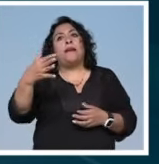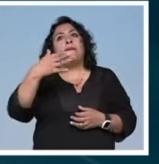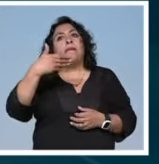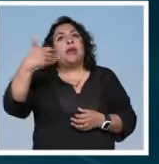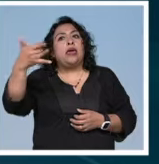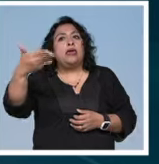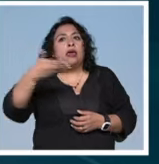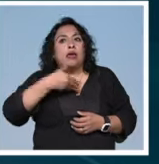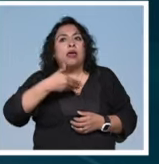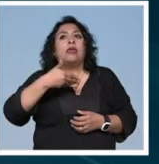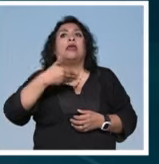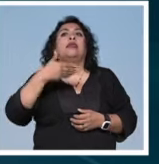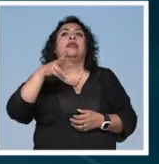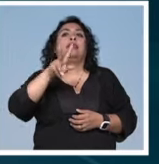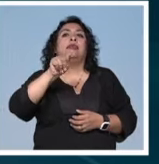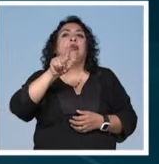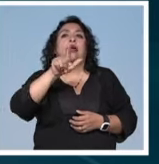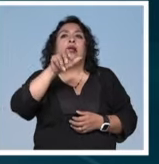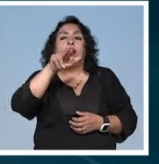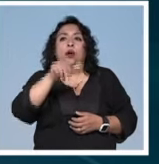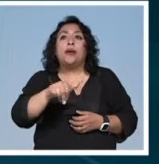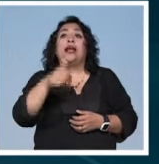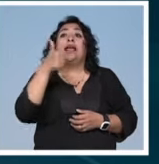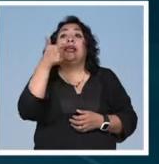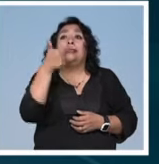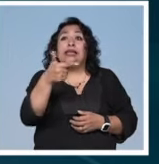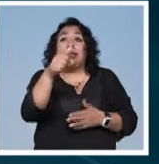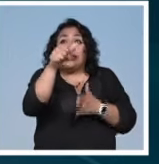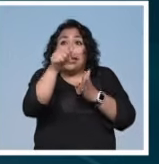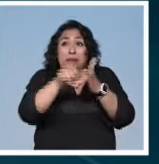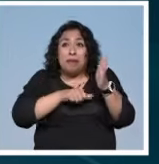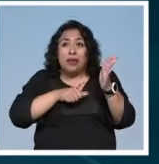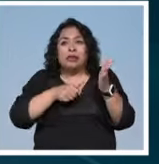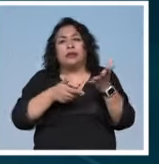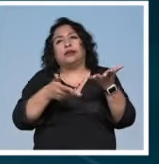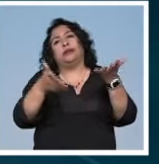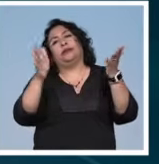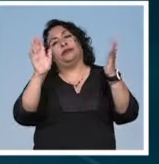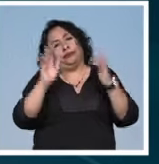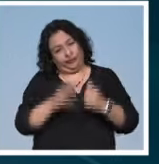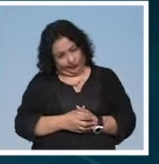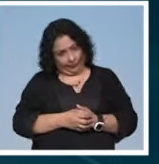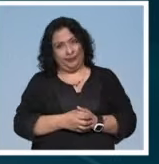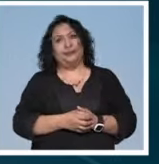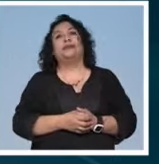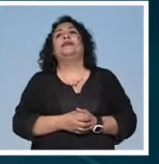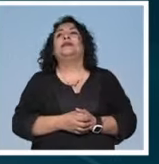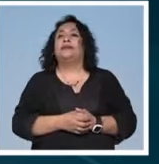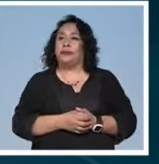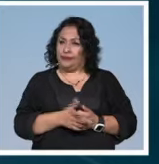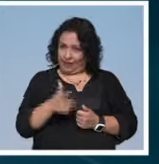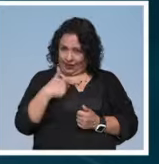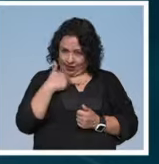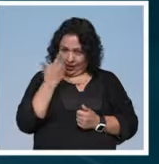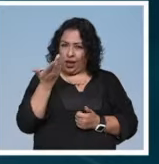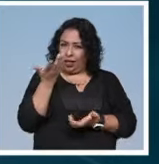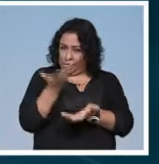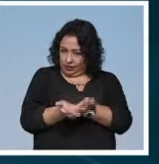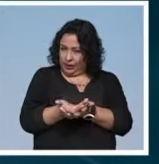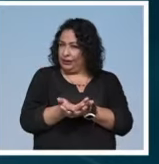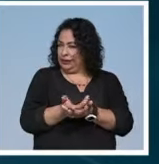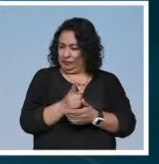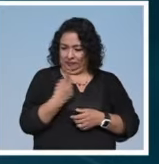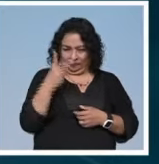y ofrecen una telenovela de 7 meses de grabación. ¡Ándele! Con que ya se quiere ir a descansar.